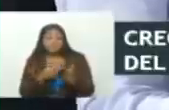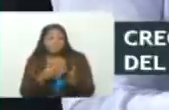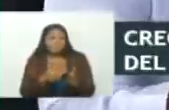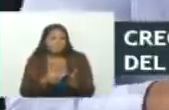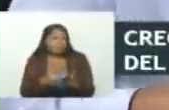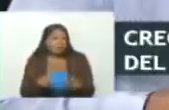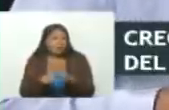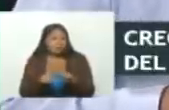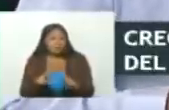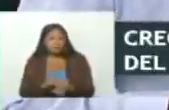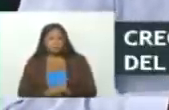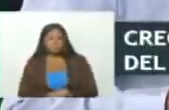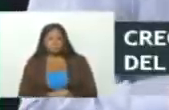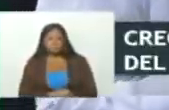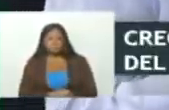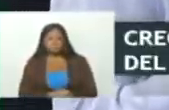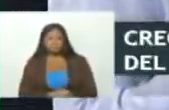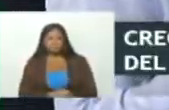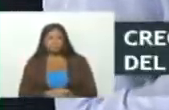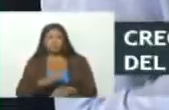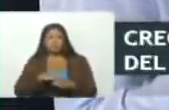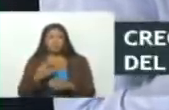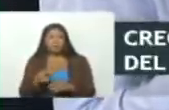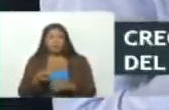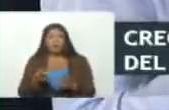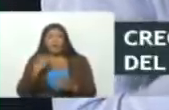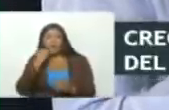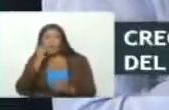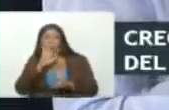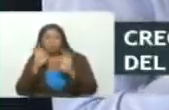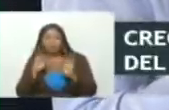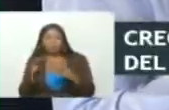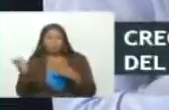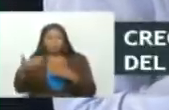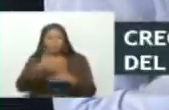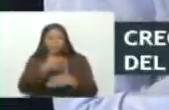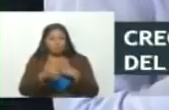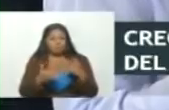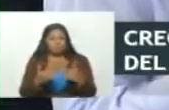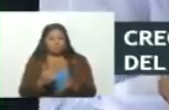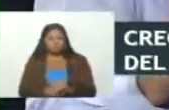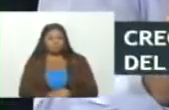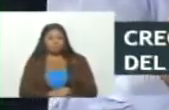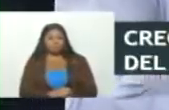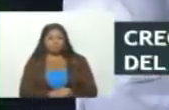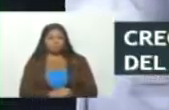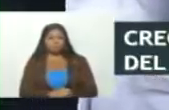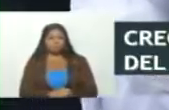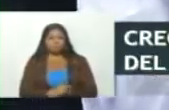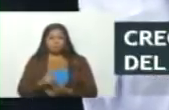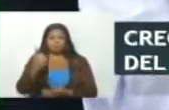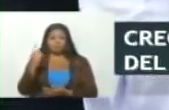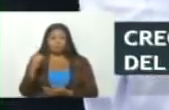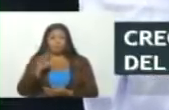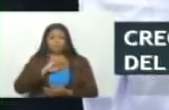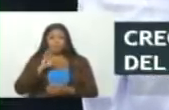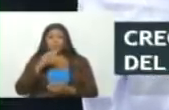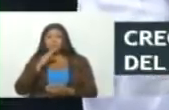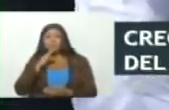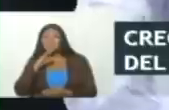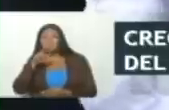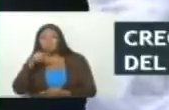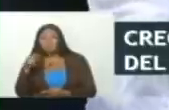cancelar ese impuesto porque de alguna manera se tiene que recaudar, se tiene que recaudar. Tú tienes cuentas ahora